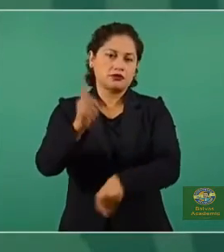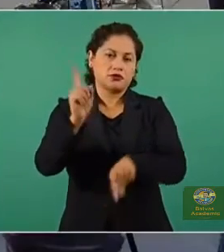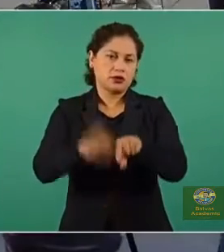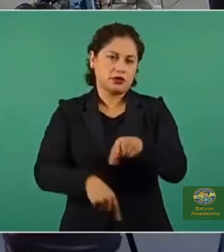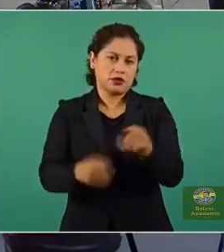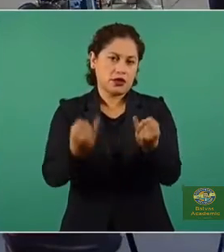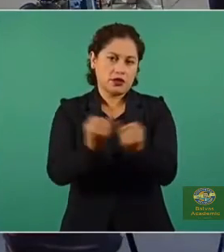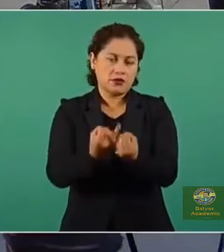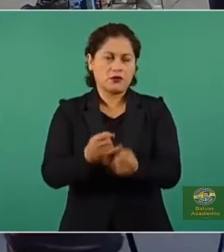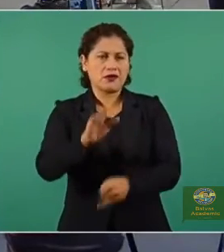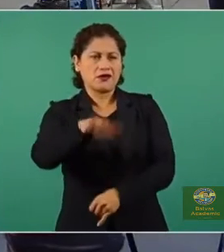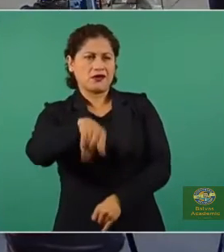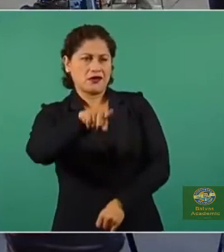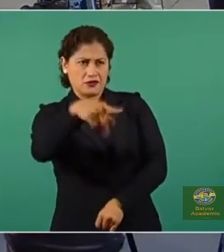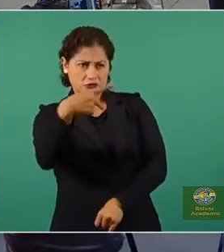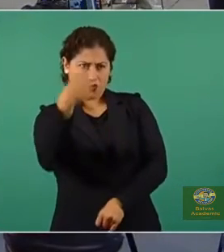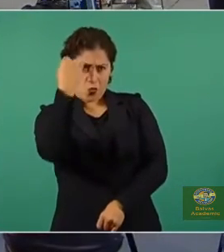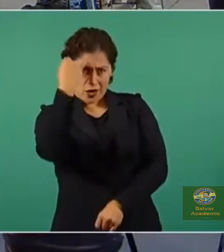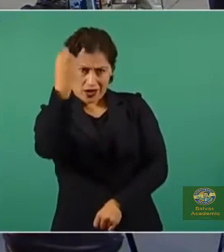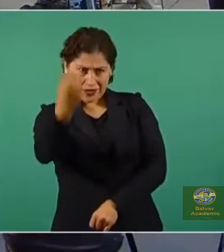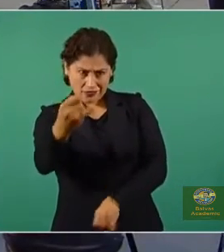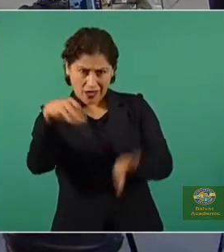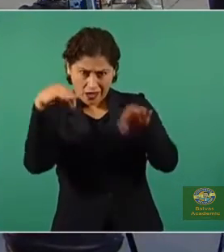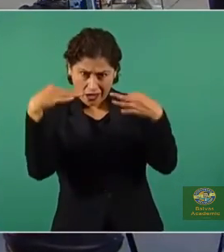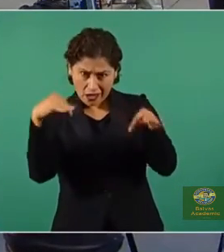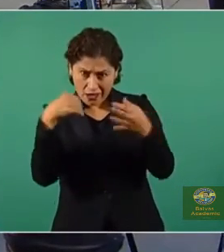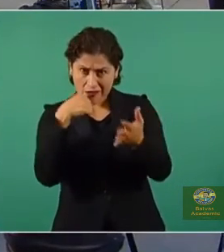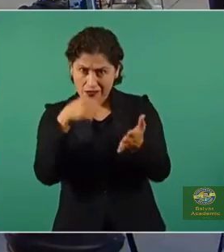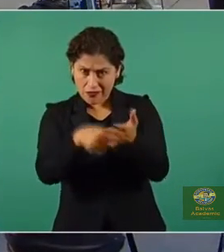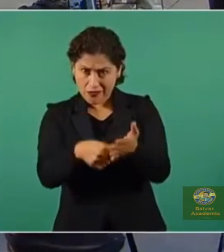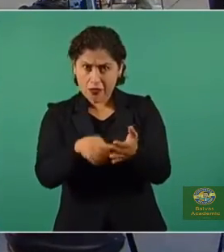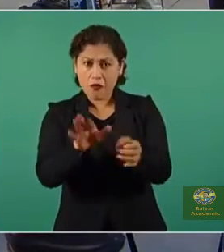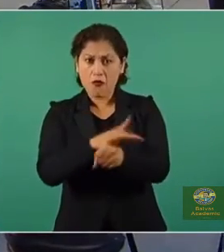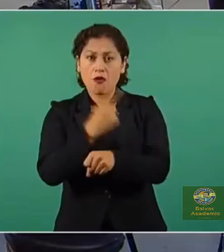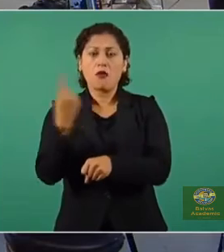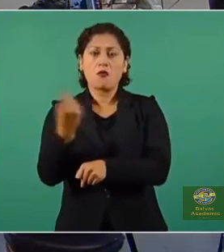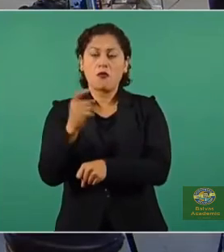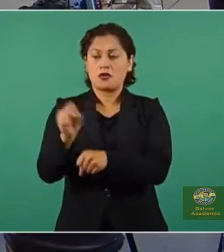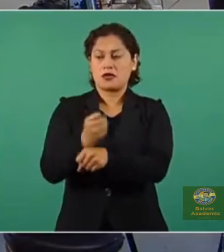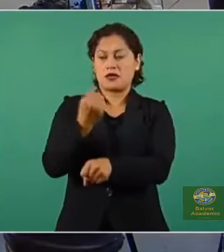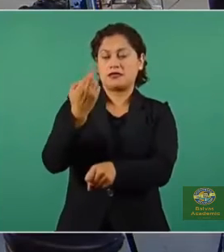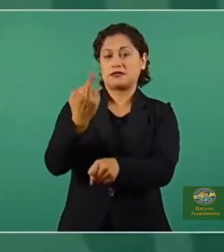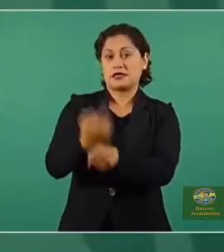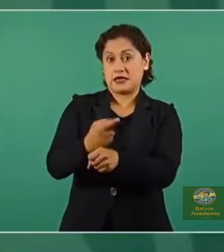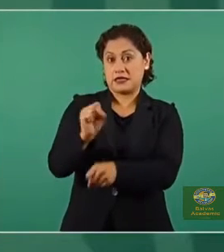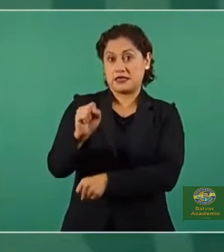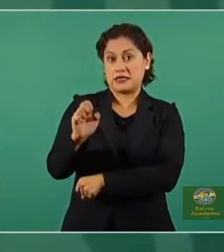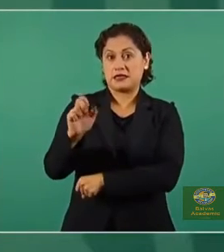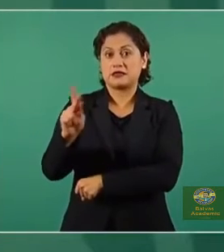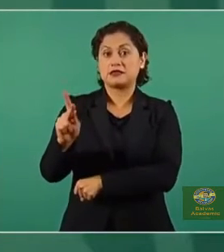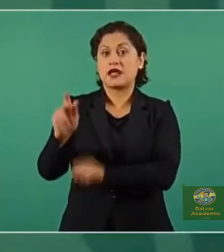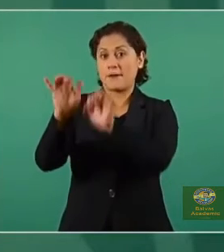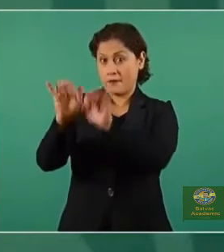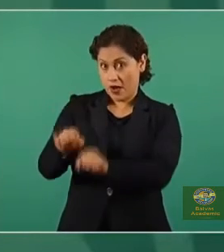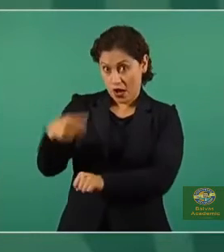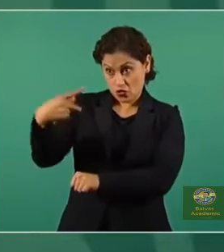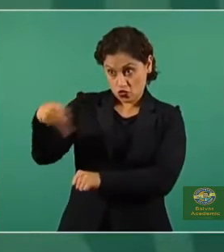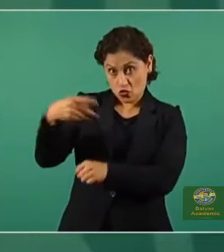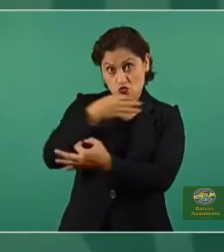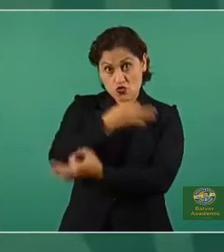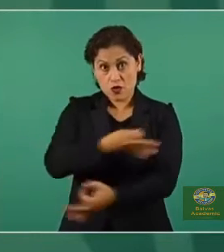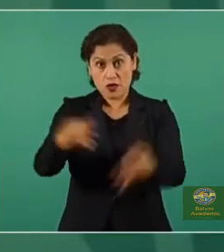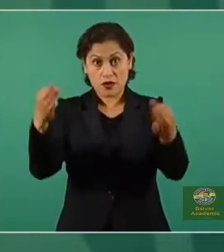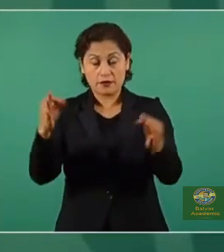idea sí fue de usted, secretaria, porque sí salió el documento por parte de Comunicación Social de la Secretaría. El documento que salió, nada más con eso